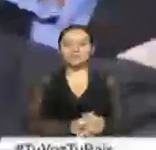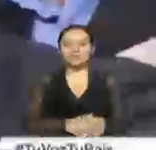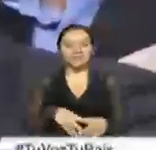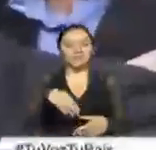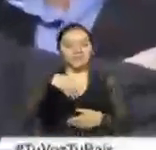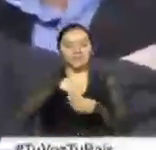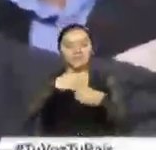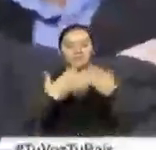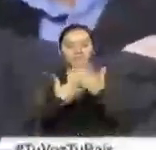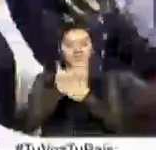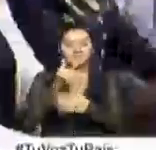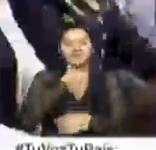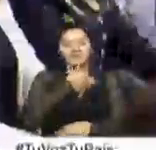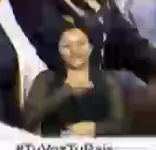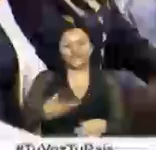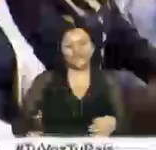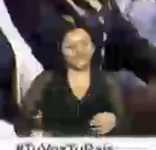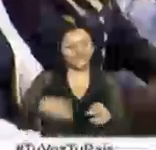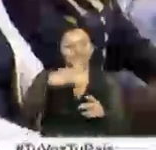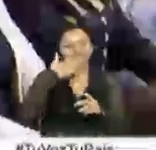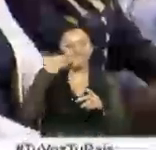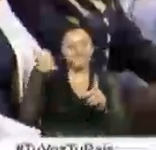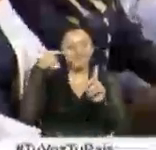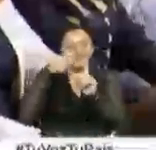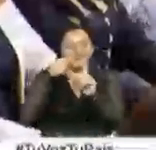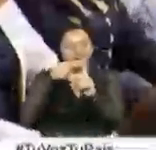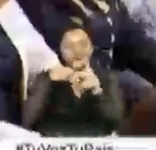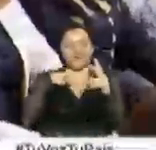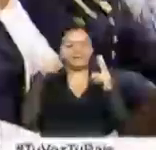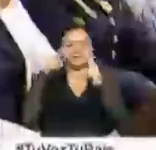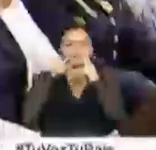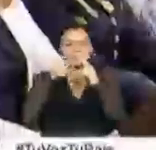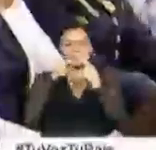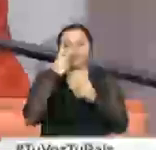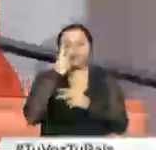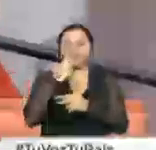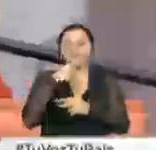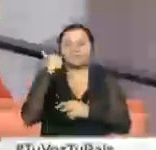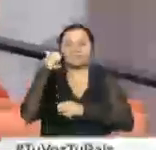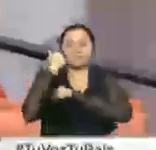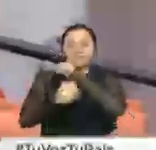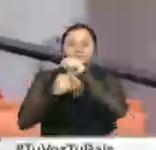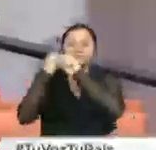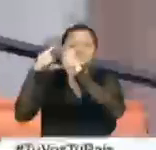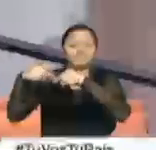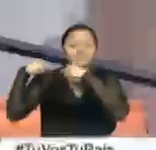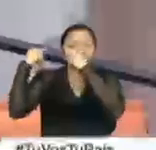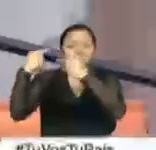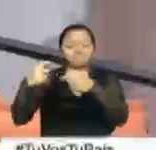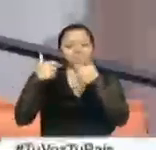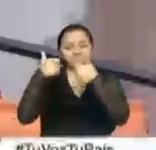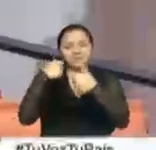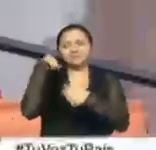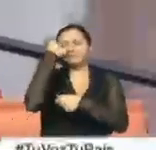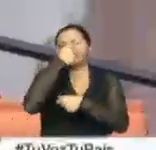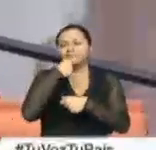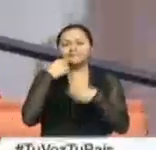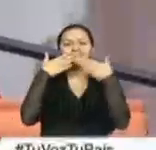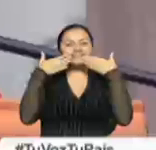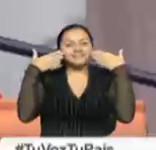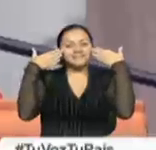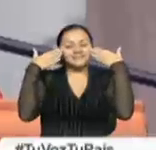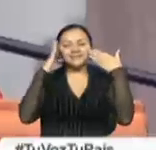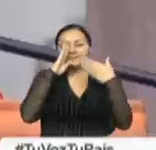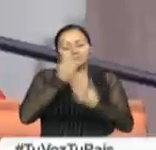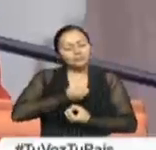Es el mejor presidente que yo haya conocido en mis años de vida, y su rostro siempre